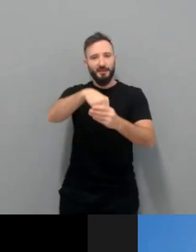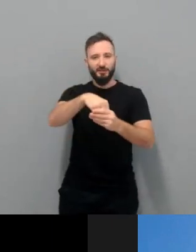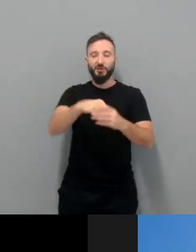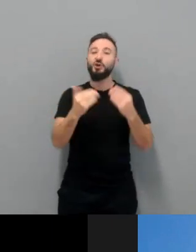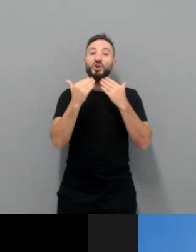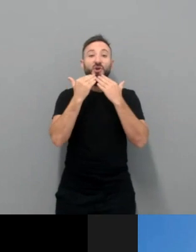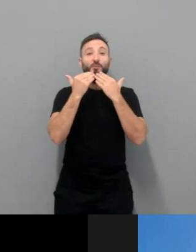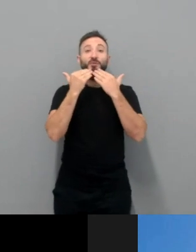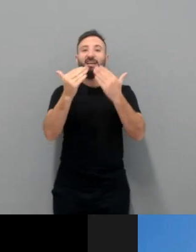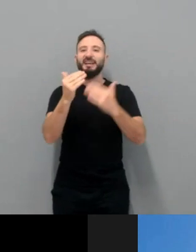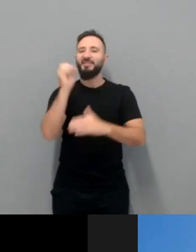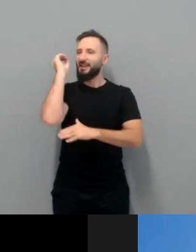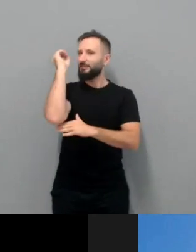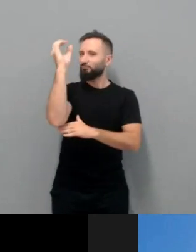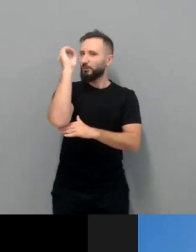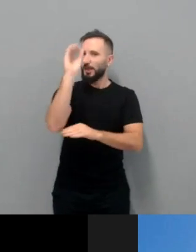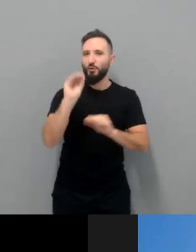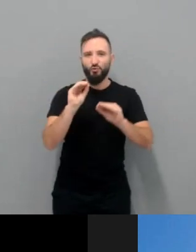muchísimas gracias por tu intervención.